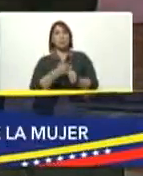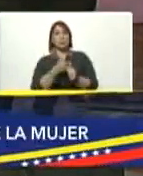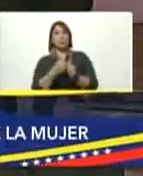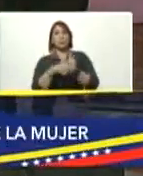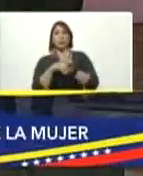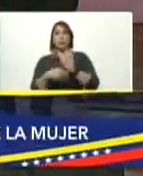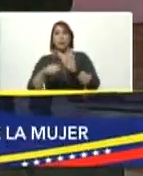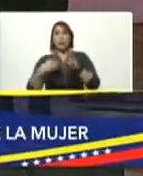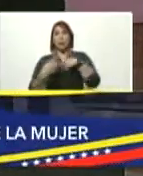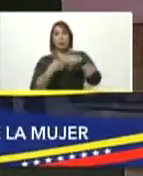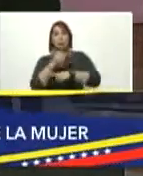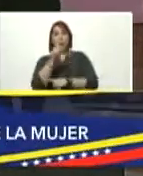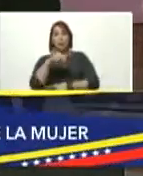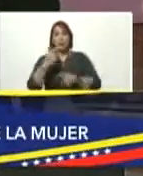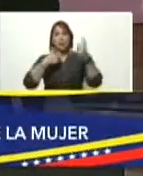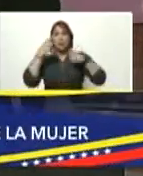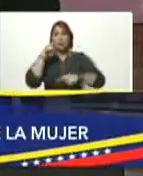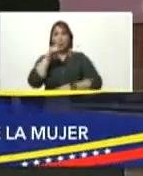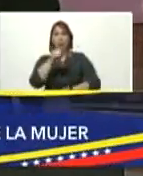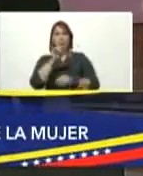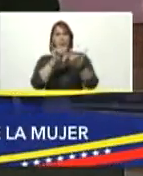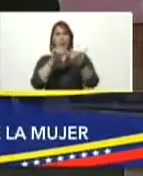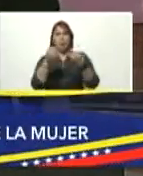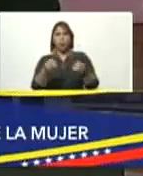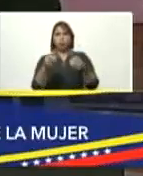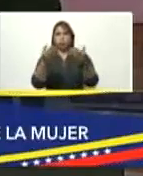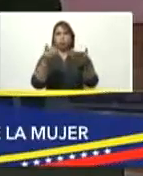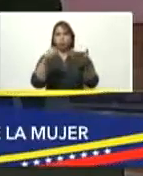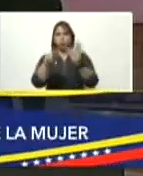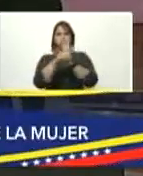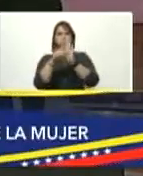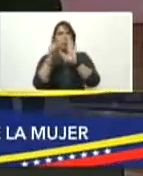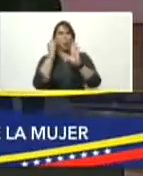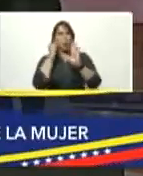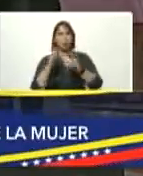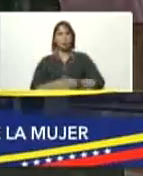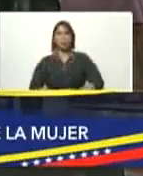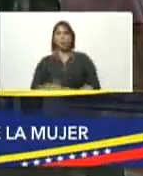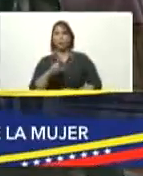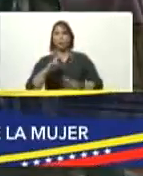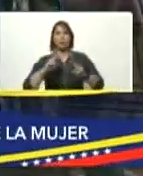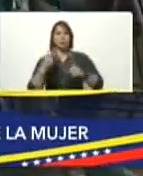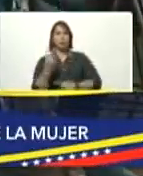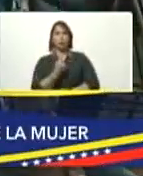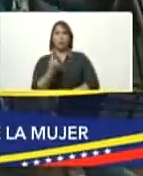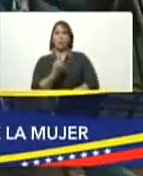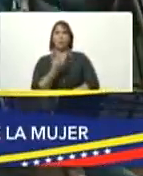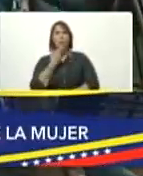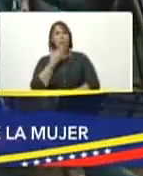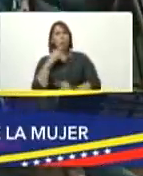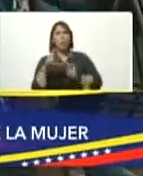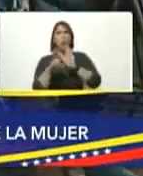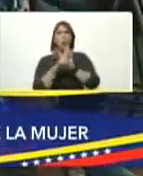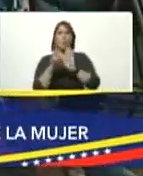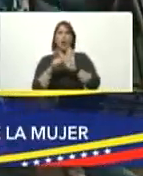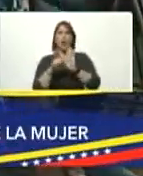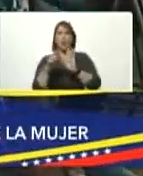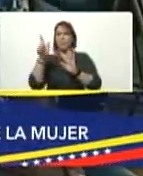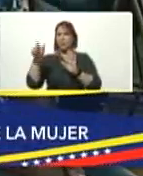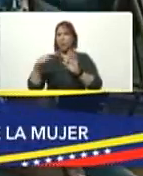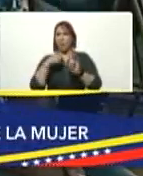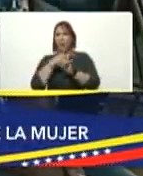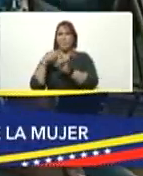esta revolución y el comandante Chávez, usted le ha dado a través del marco legal a las mujeres, pero no es un tema nada más de leyes para el agresor,